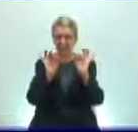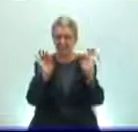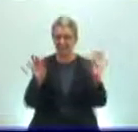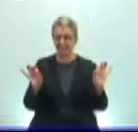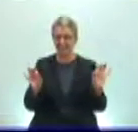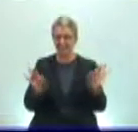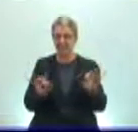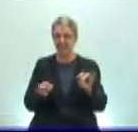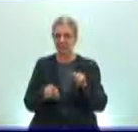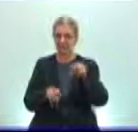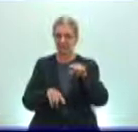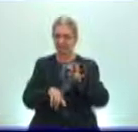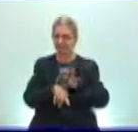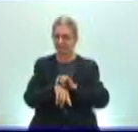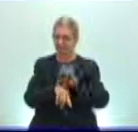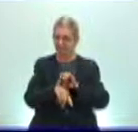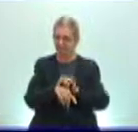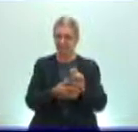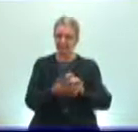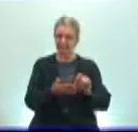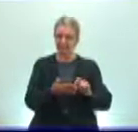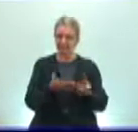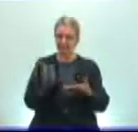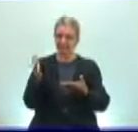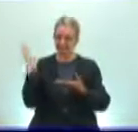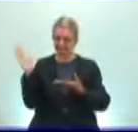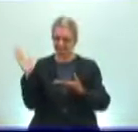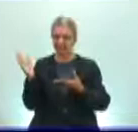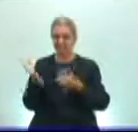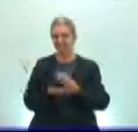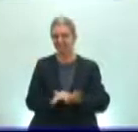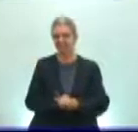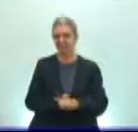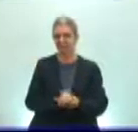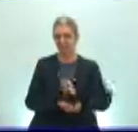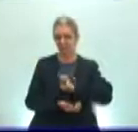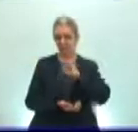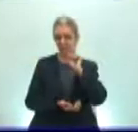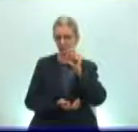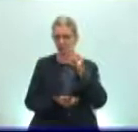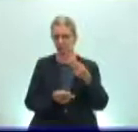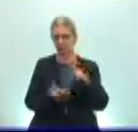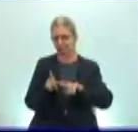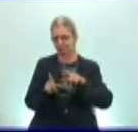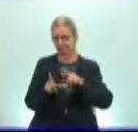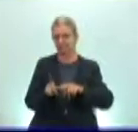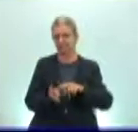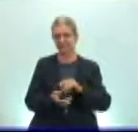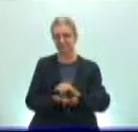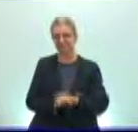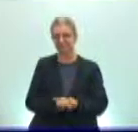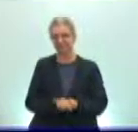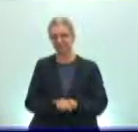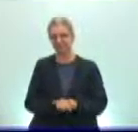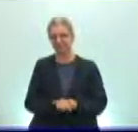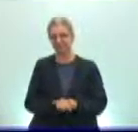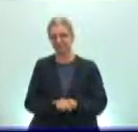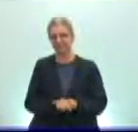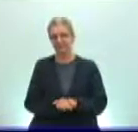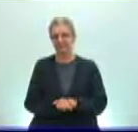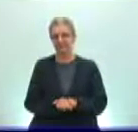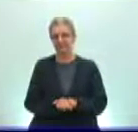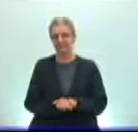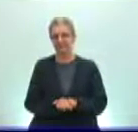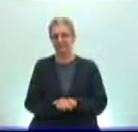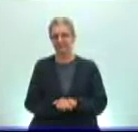especialistas. Le damos un tiempo para que copien nuevamente esos logros de la Unión de Repúblicas Socialistas